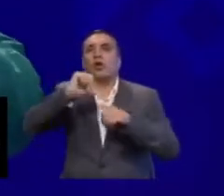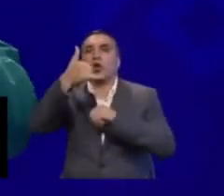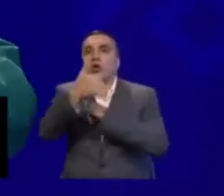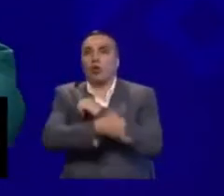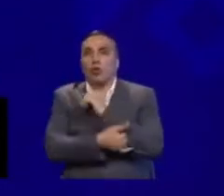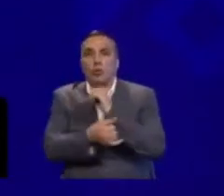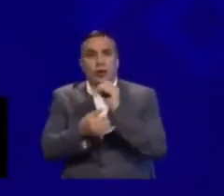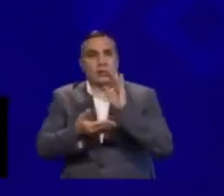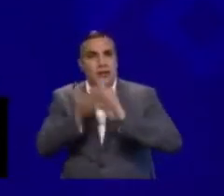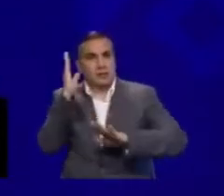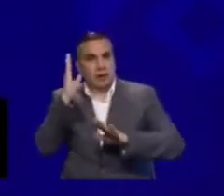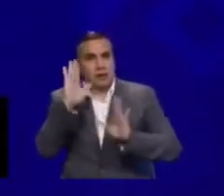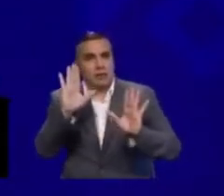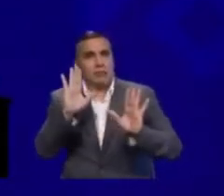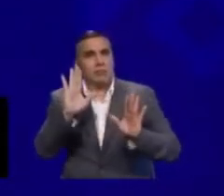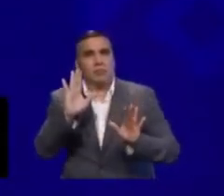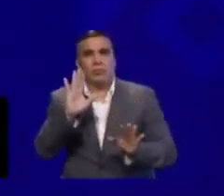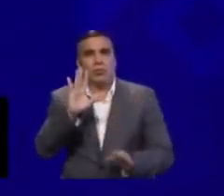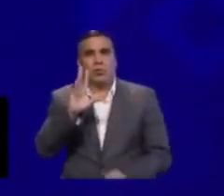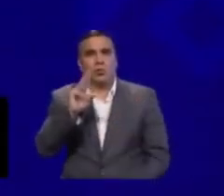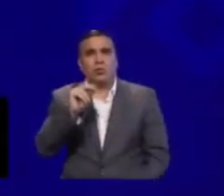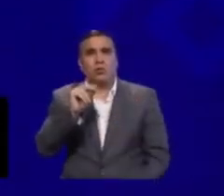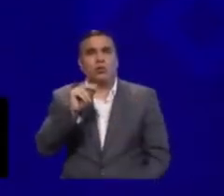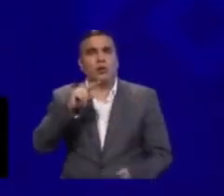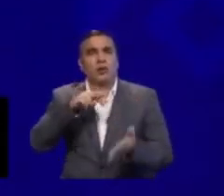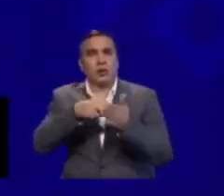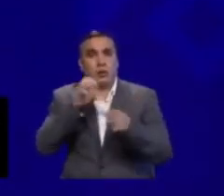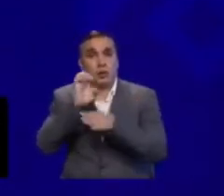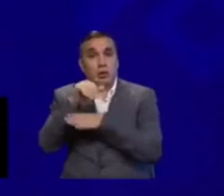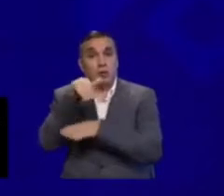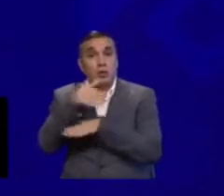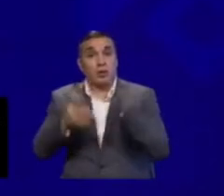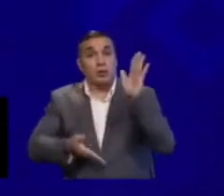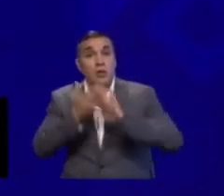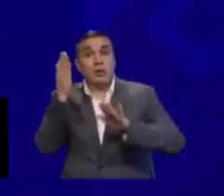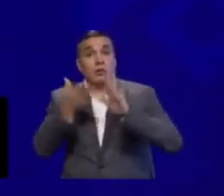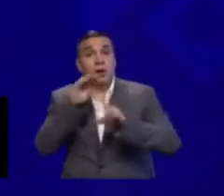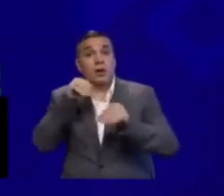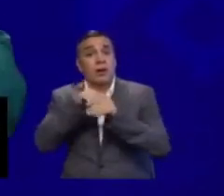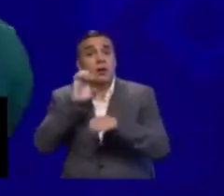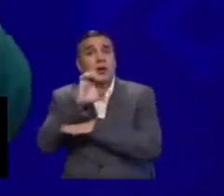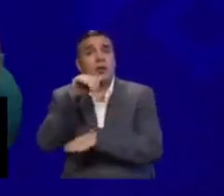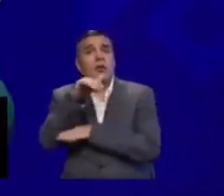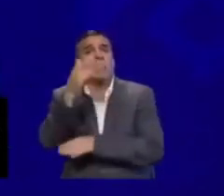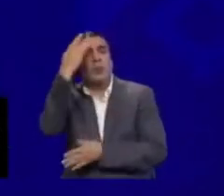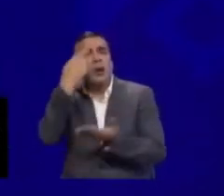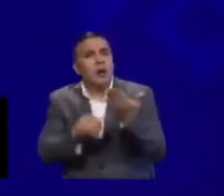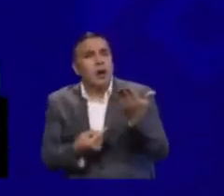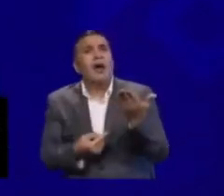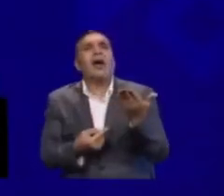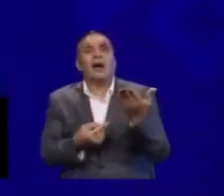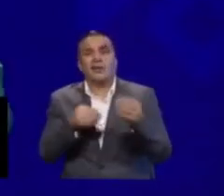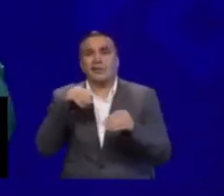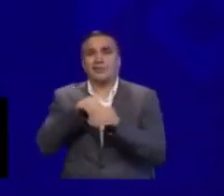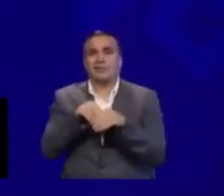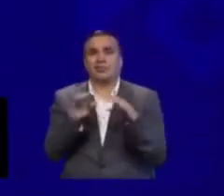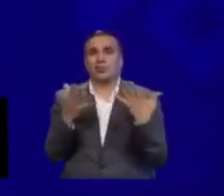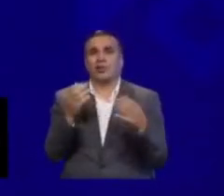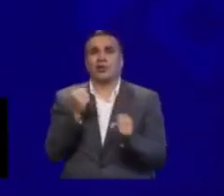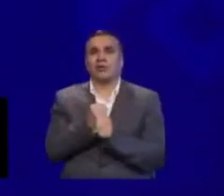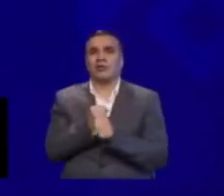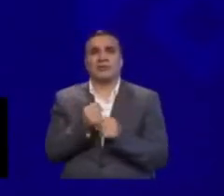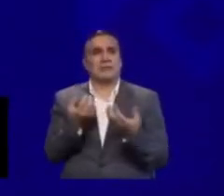que salimos en el Ecuador. No es coincidencia que los ecuatorianos se vayan de la ruralidad. Es porque en esas áreas no hay un